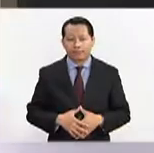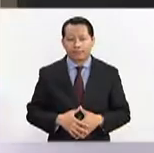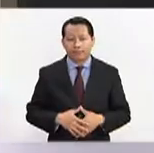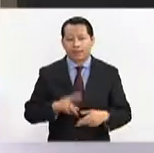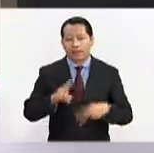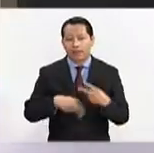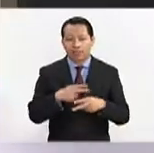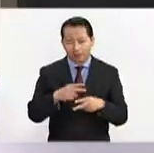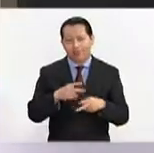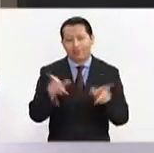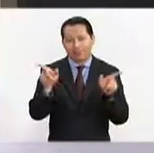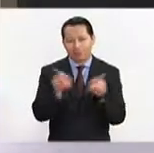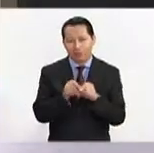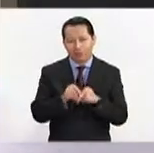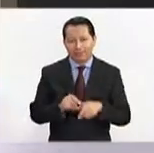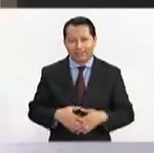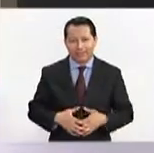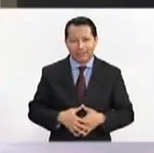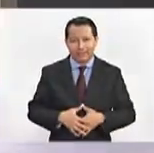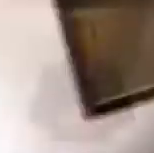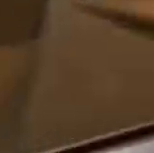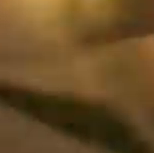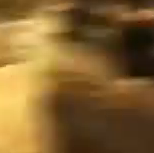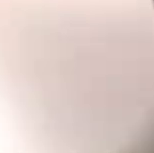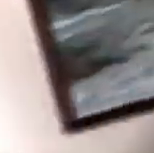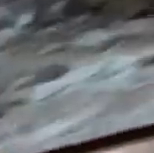Vamos ahora a nuestro resumen.